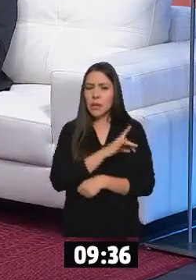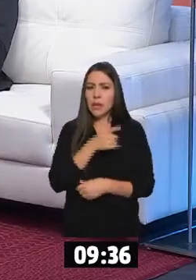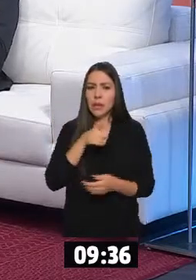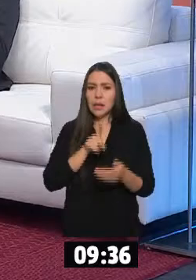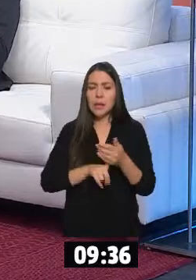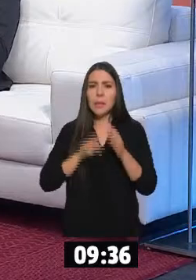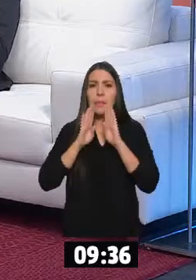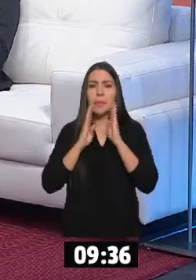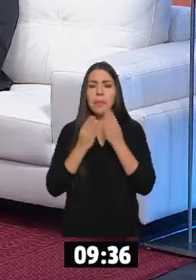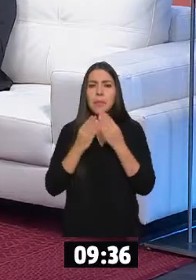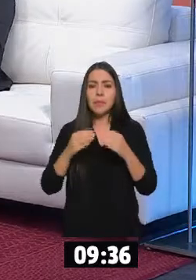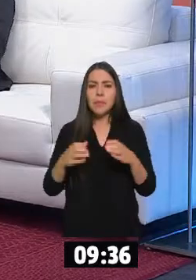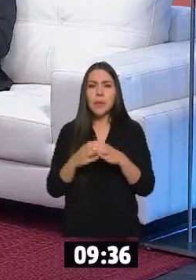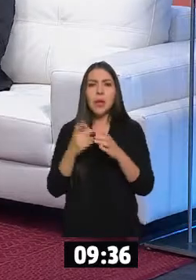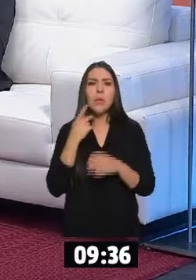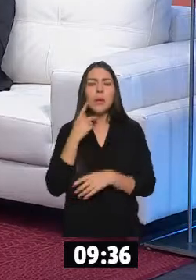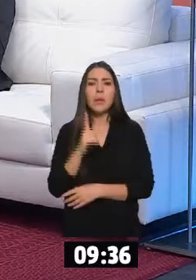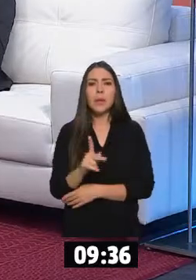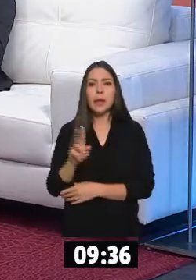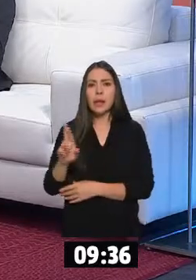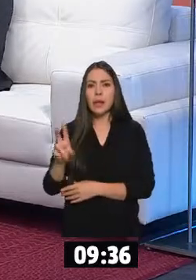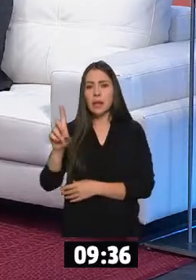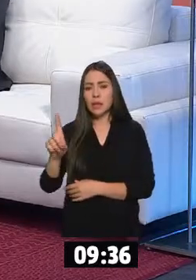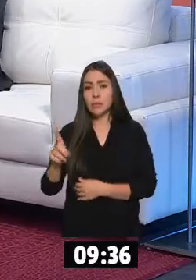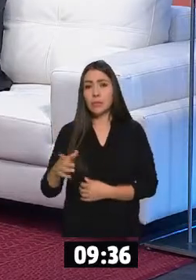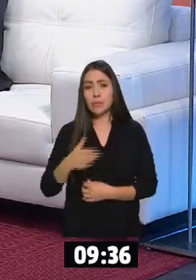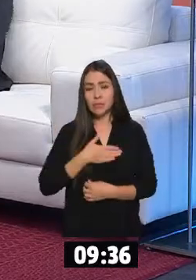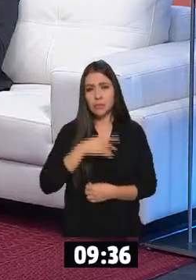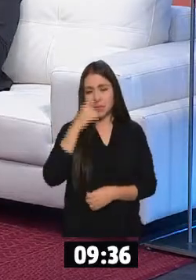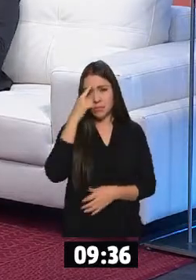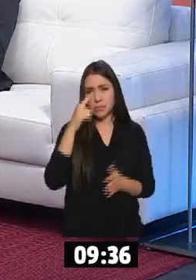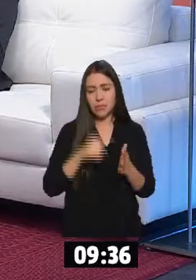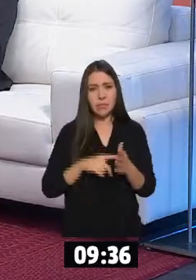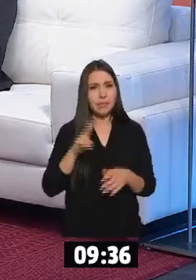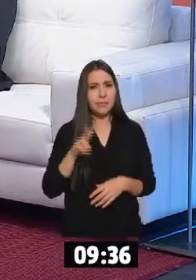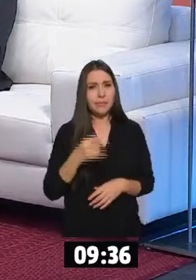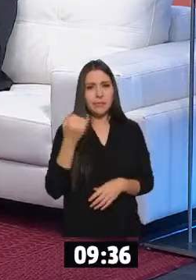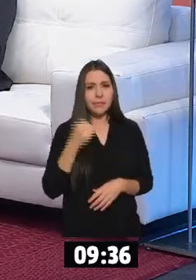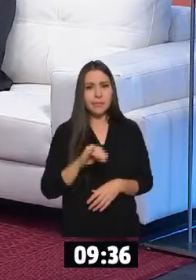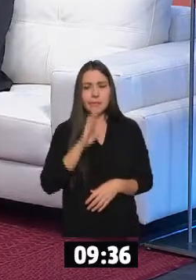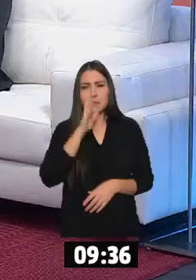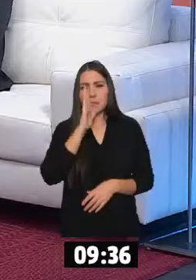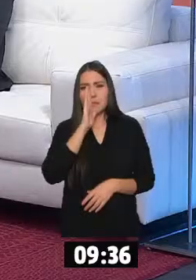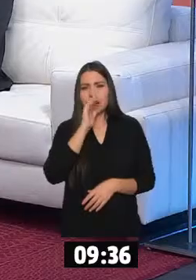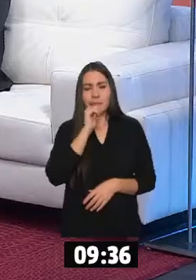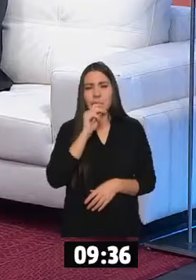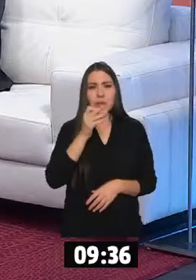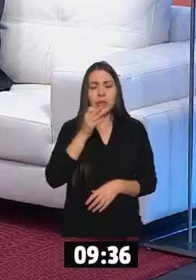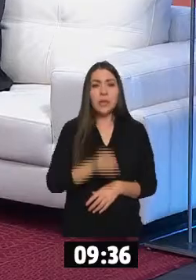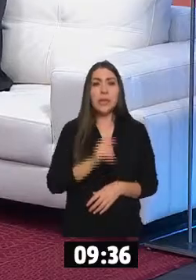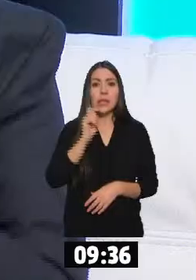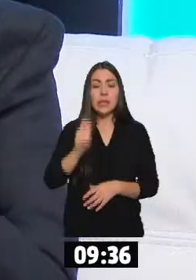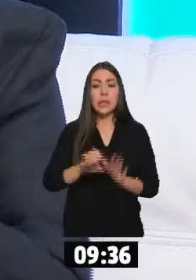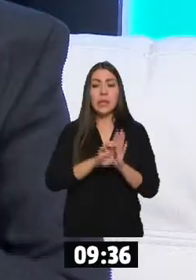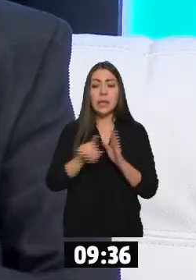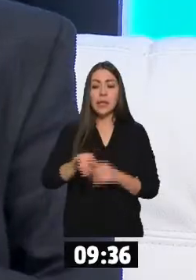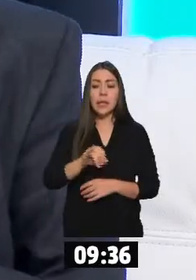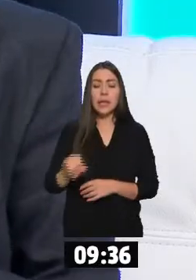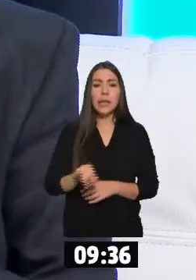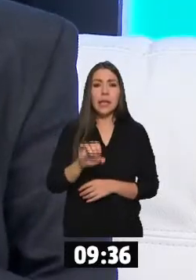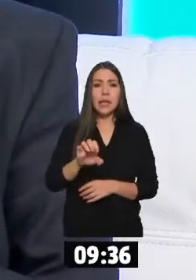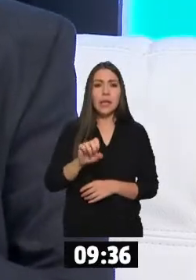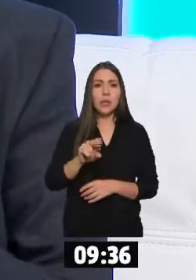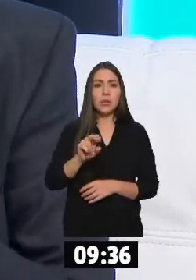de verdad reprobable el que un personaje como Jesús Zambrano pueda hablar de esta